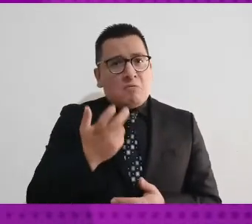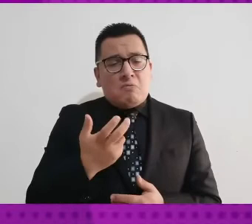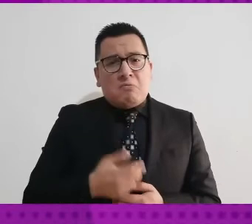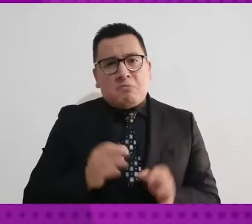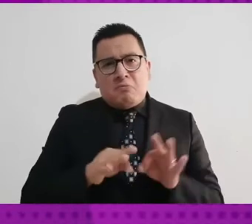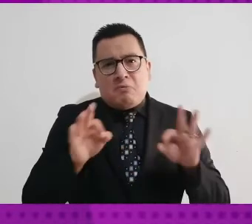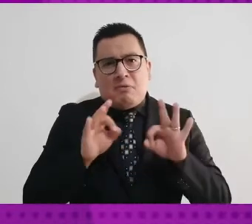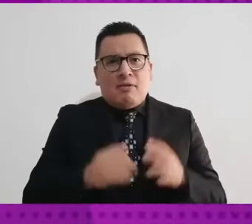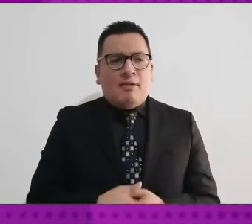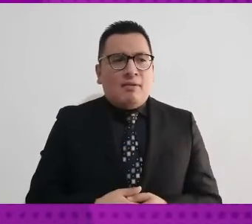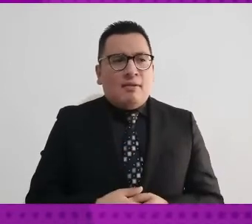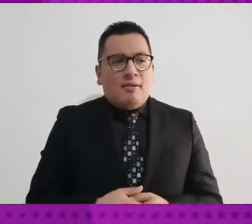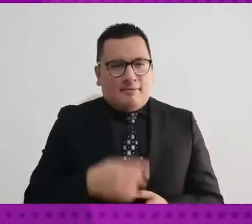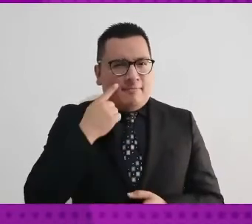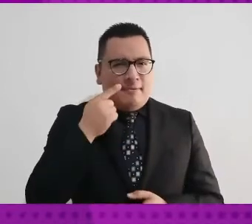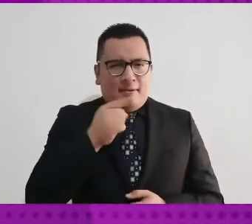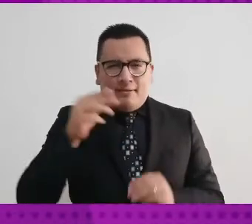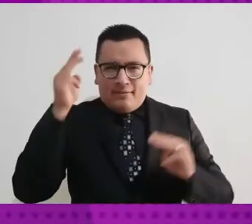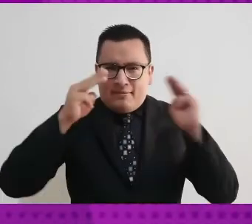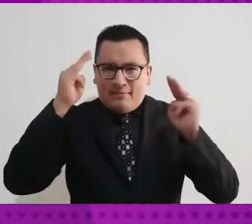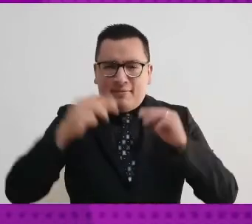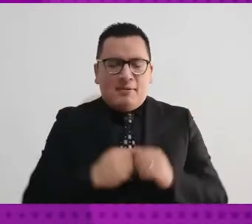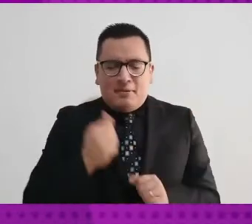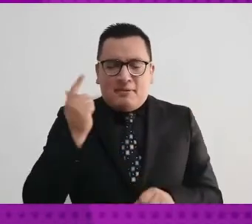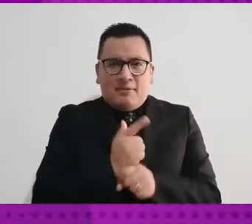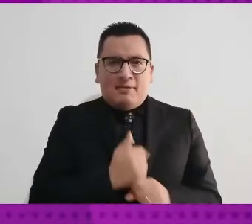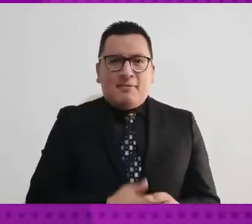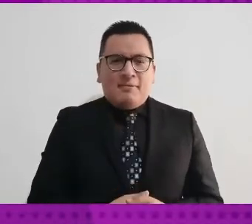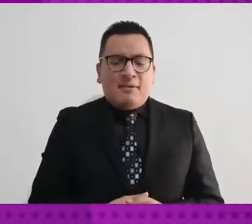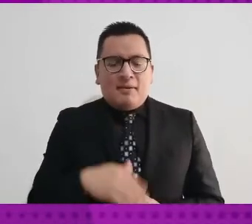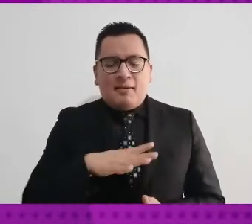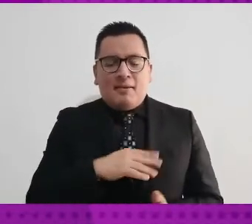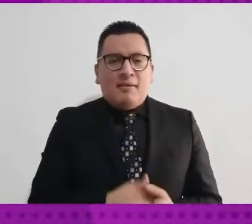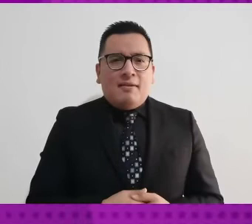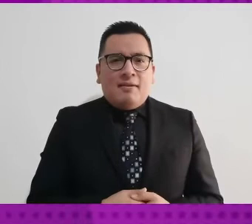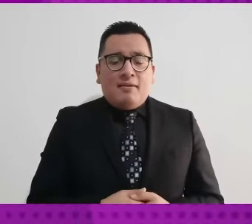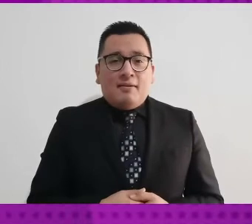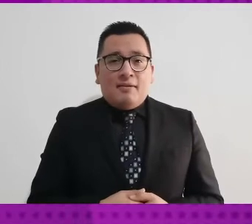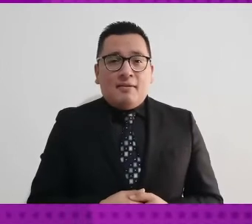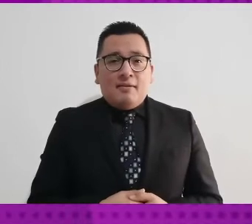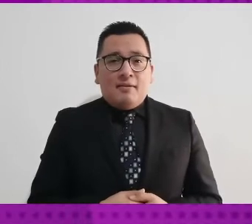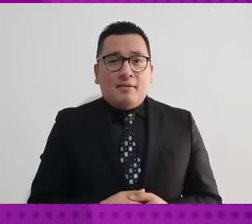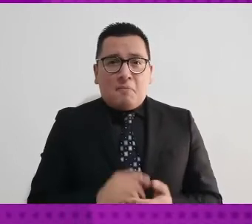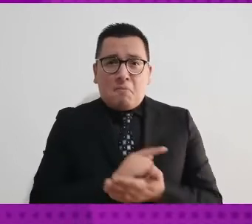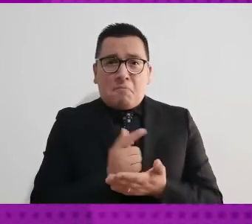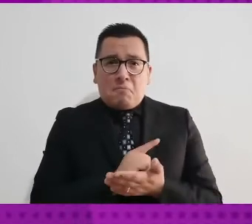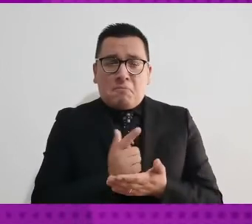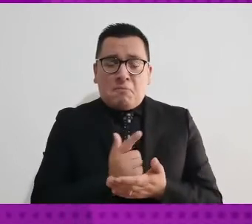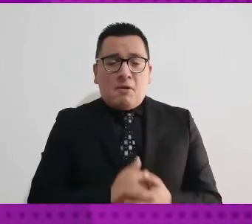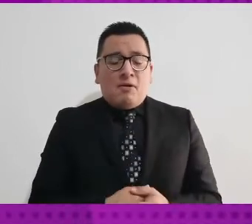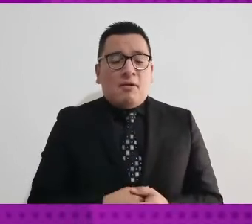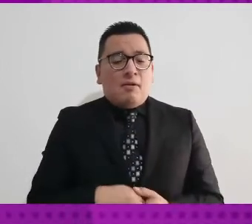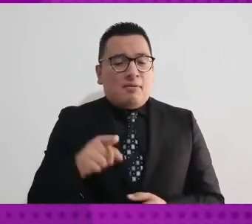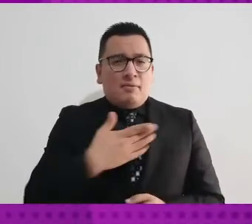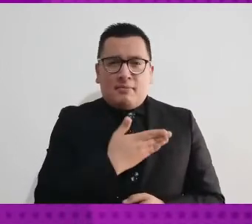cierto, déjame decirte, que ahí en el Museo de Artes Gráficas encontrarán una edición del emblemático libro de la sucesión